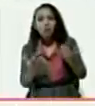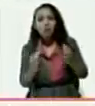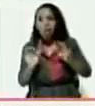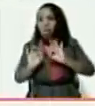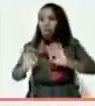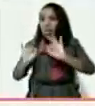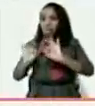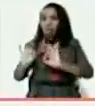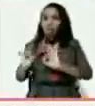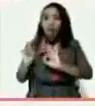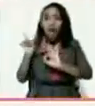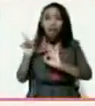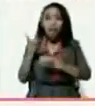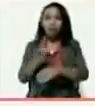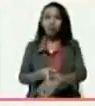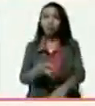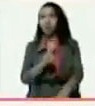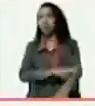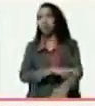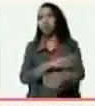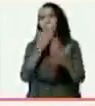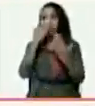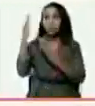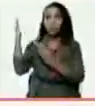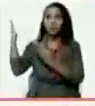¿no? Esta es peor, ¿ves?